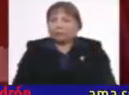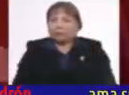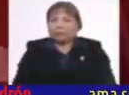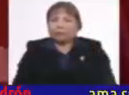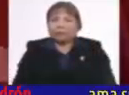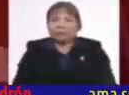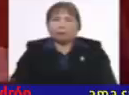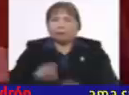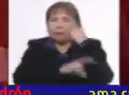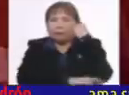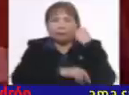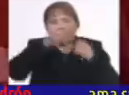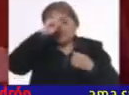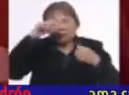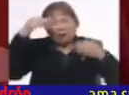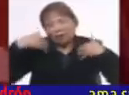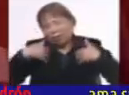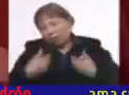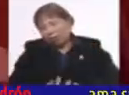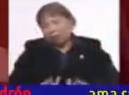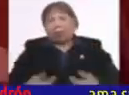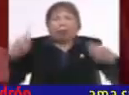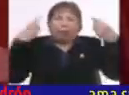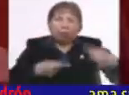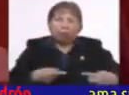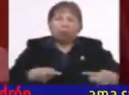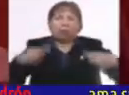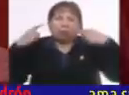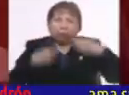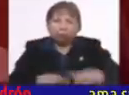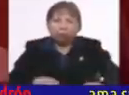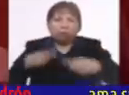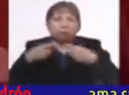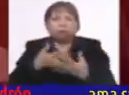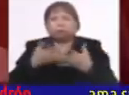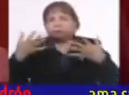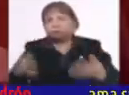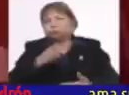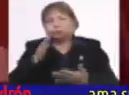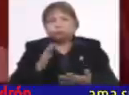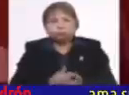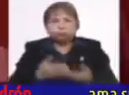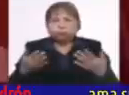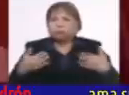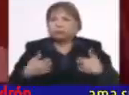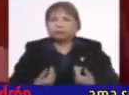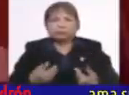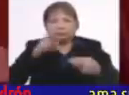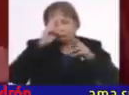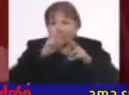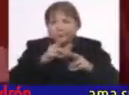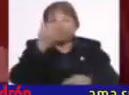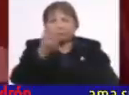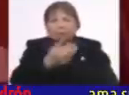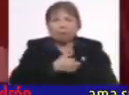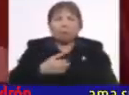el país está cansado nuestra ciudad está cansada de tanto enfrentamiento y tanta inoperatividad y control respecto a